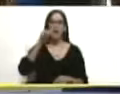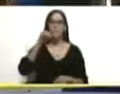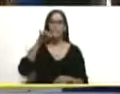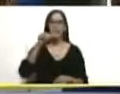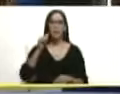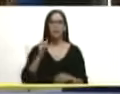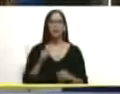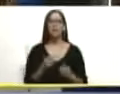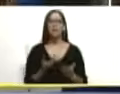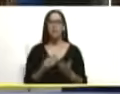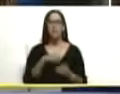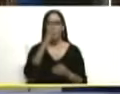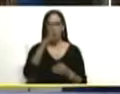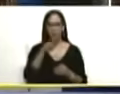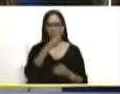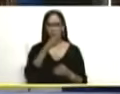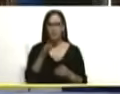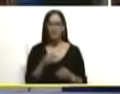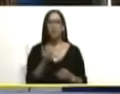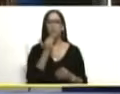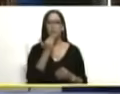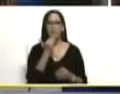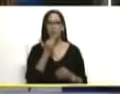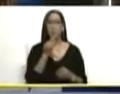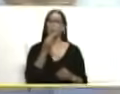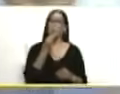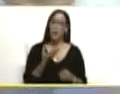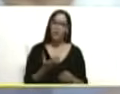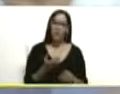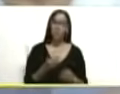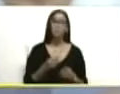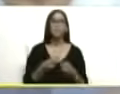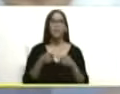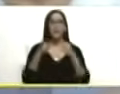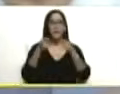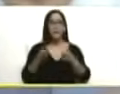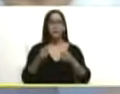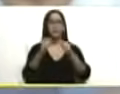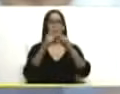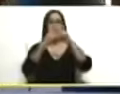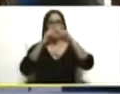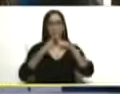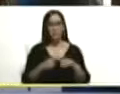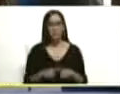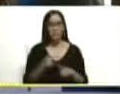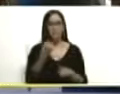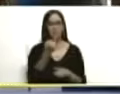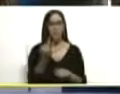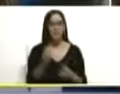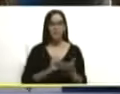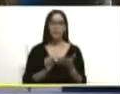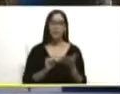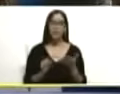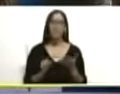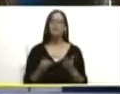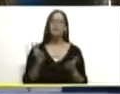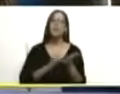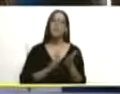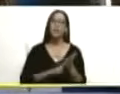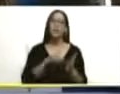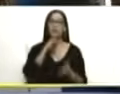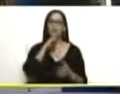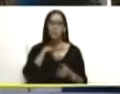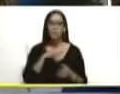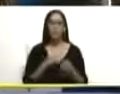a bautizar muy pronto. Bueno, Ernesto, te entrego esta cifra para que escribas el libro de la verdadera historia